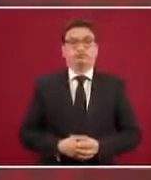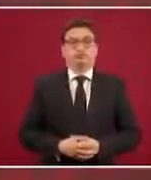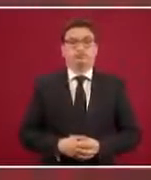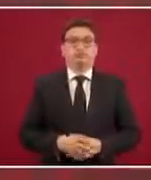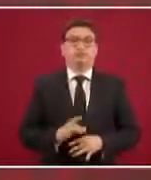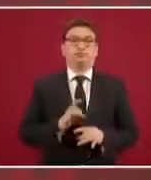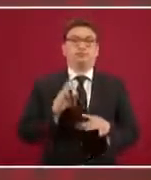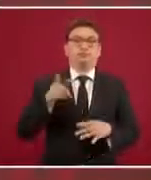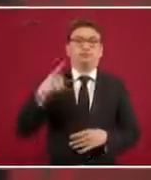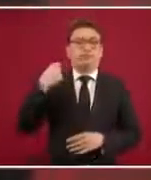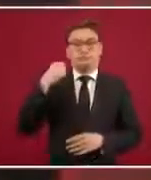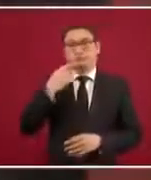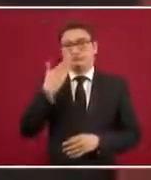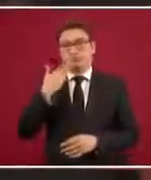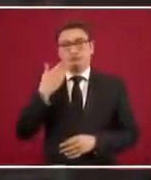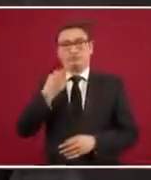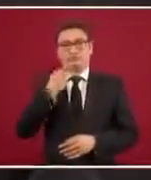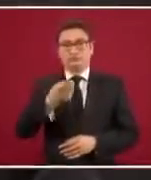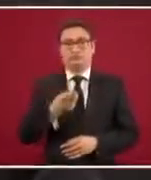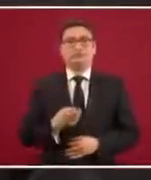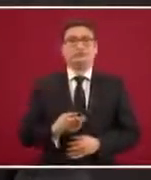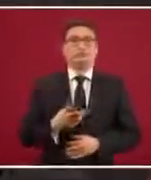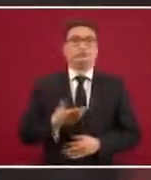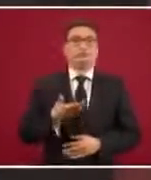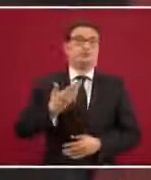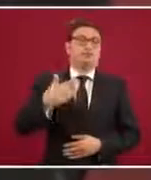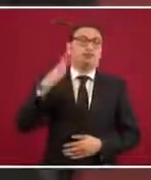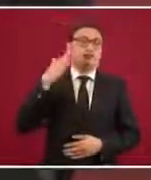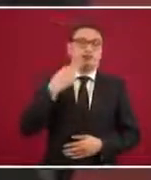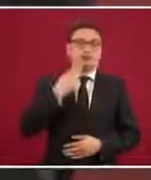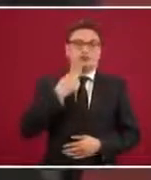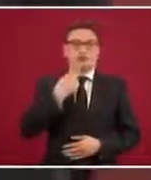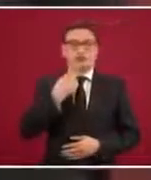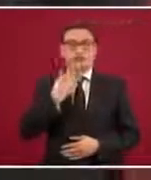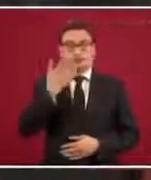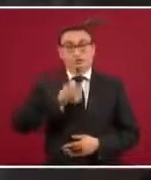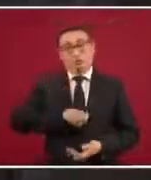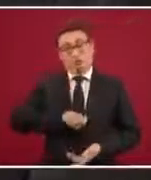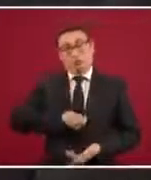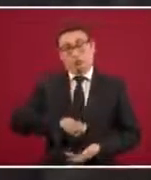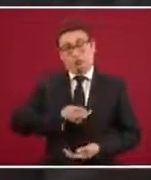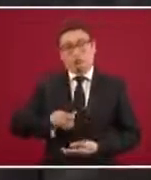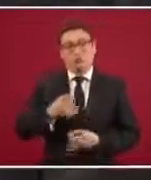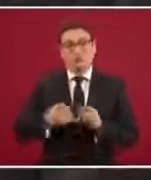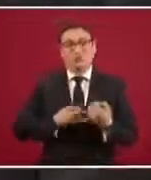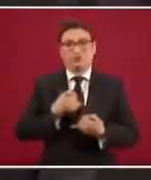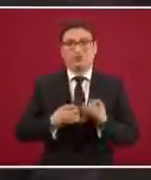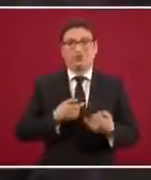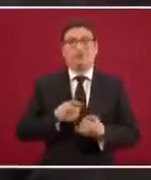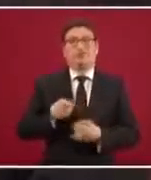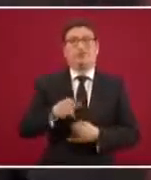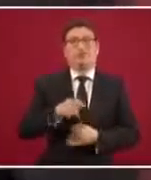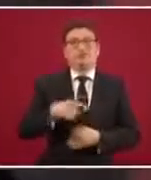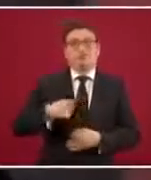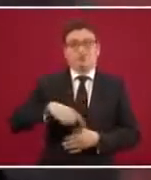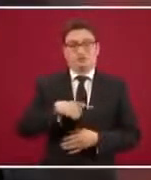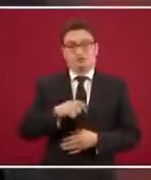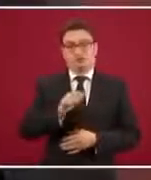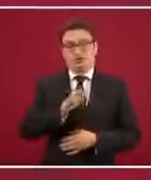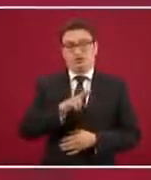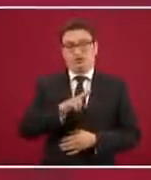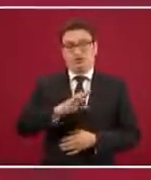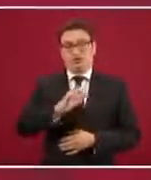allá en Tabasco que se usaba mucho cuando jugábamos canica, nos arruchan, ya